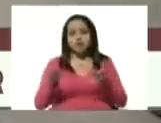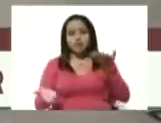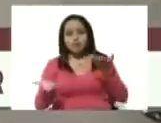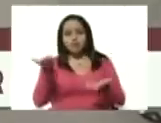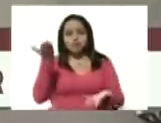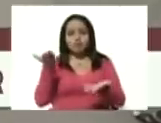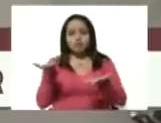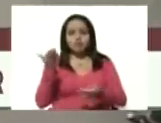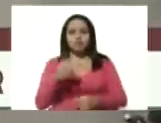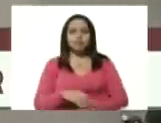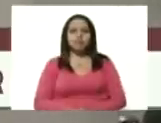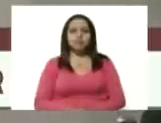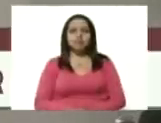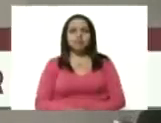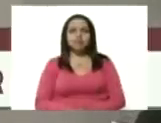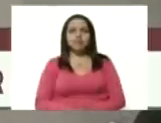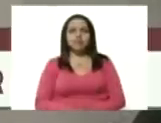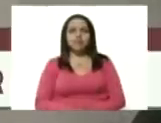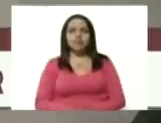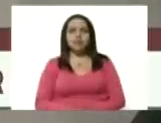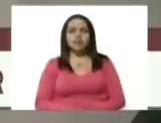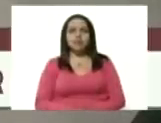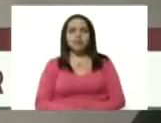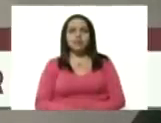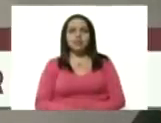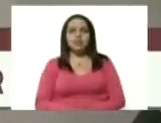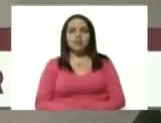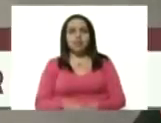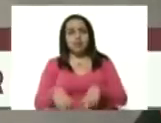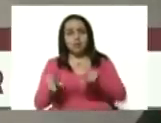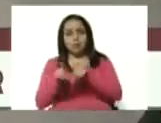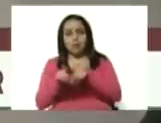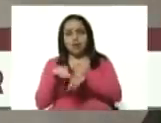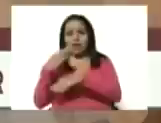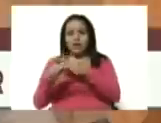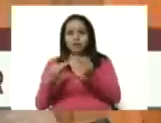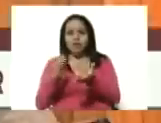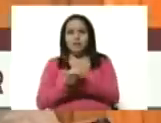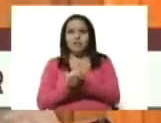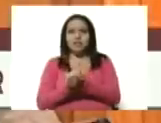La distinción que se le hace aquí a una colega y amiga, Cristina González.